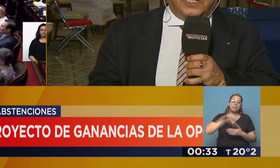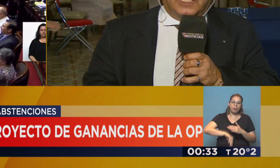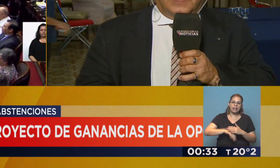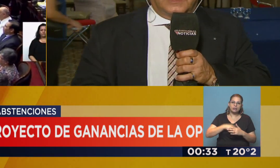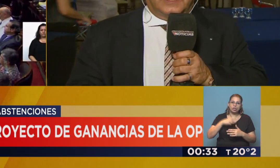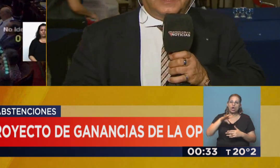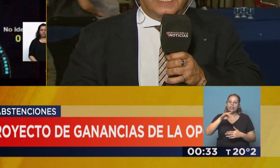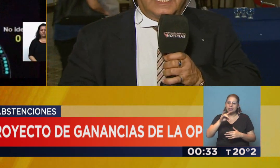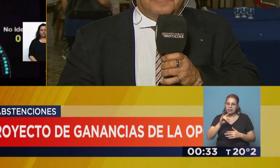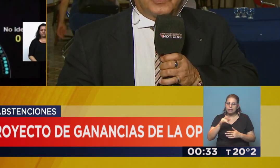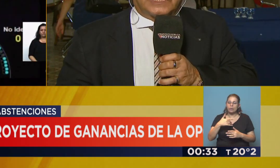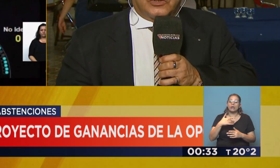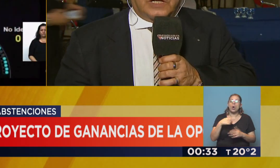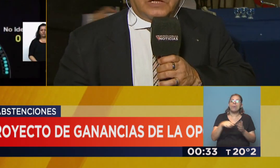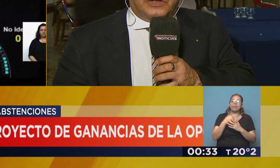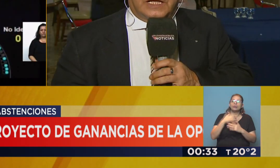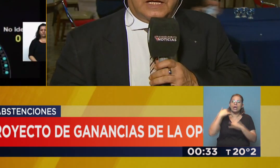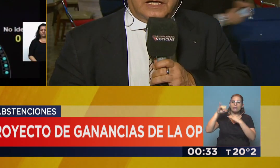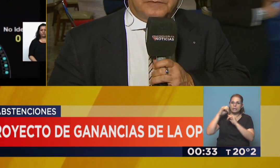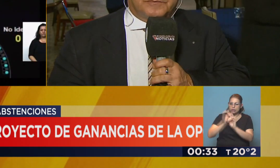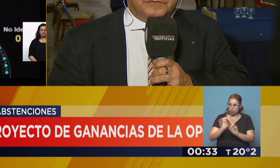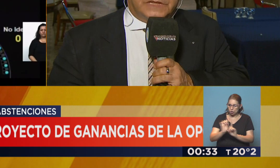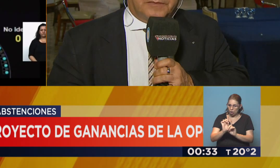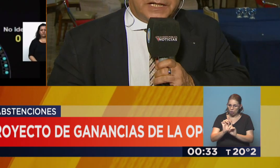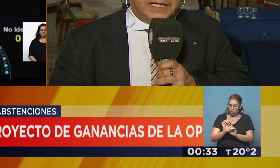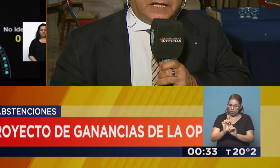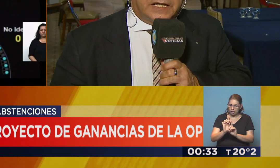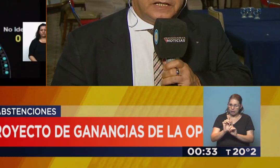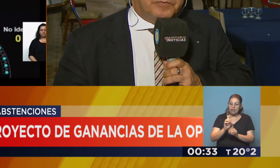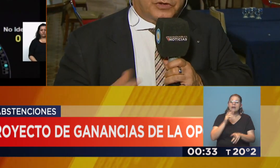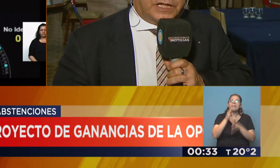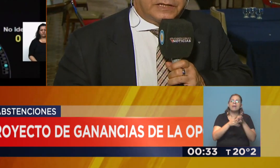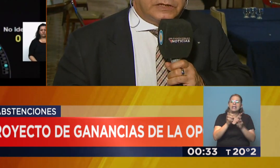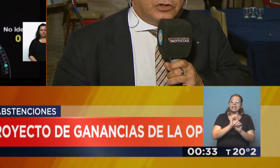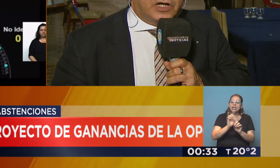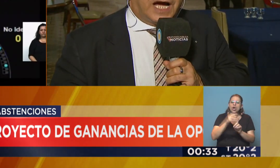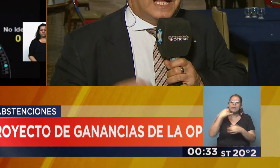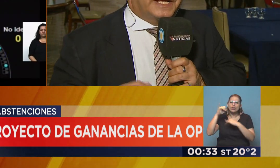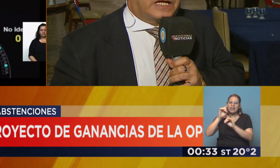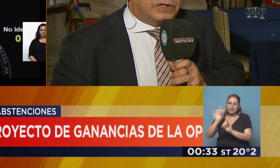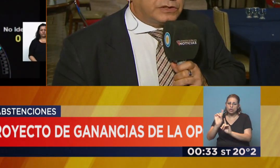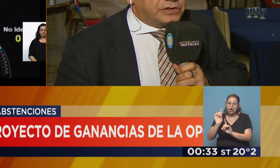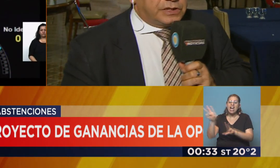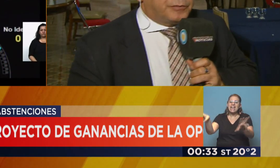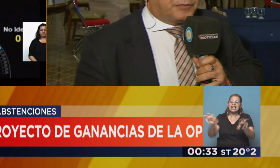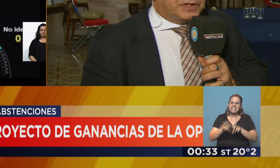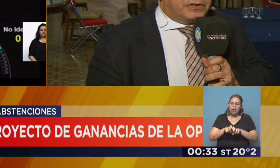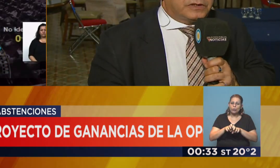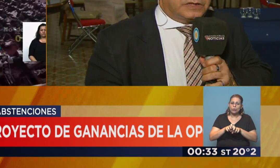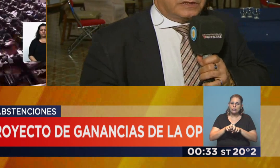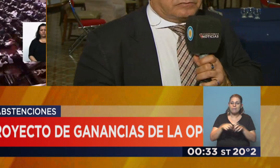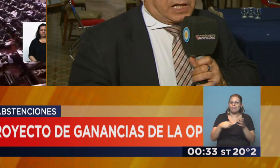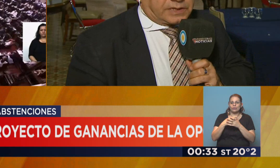valor de la importación, al valor de la máquina importada, sino a la recaudación, y no